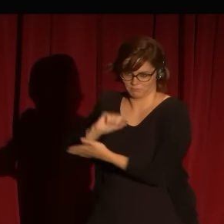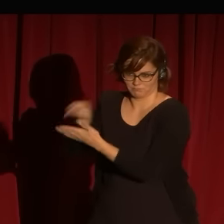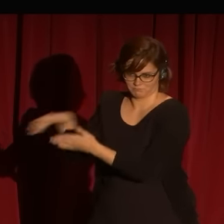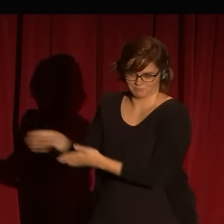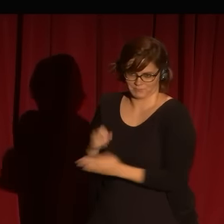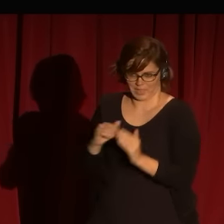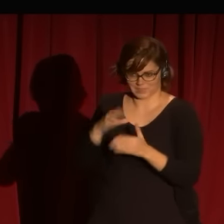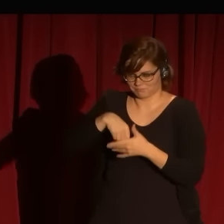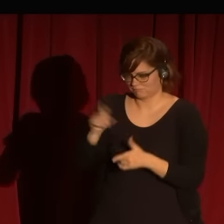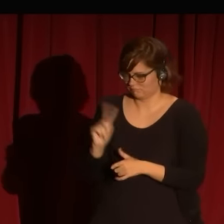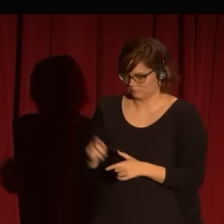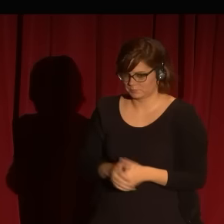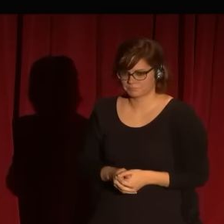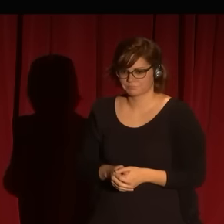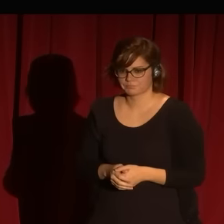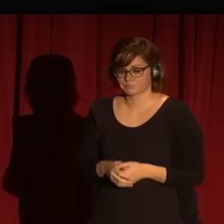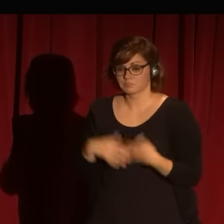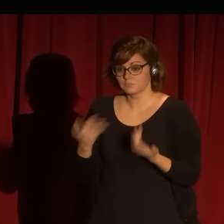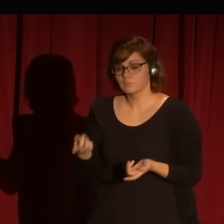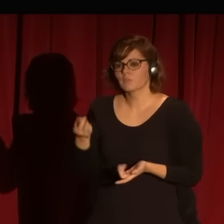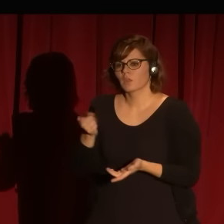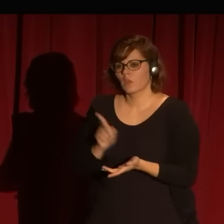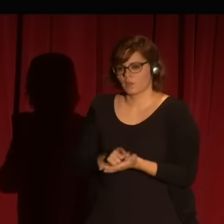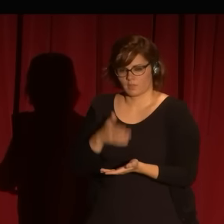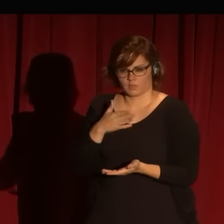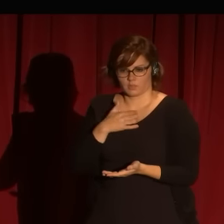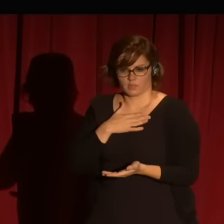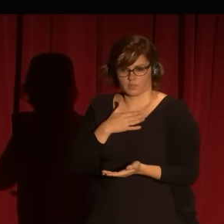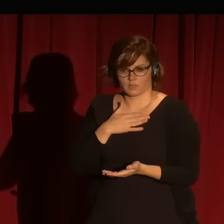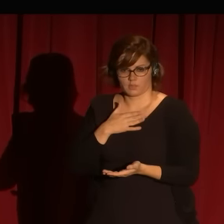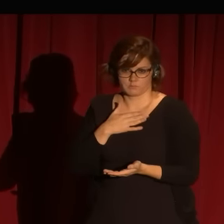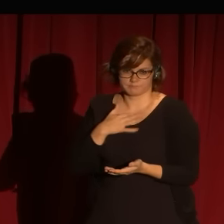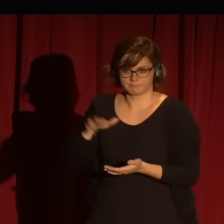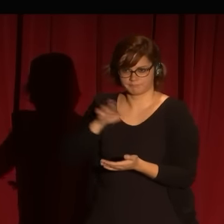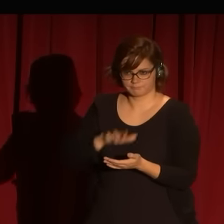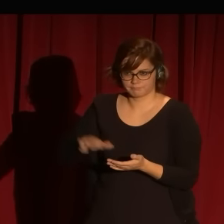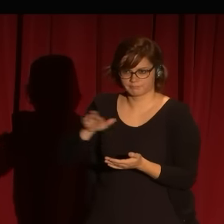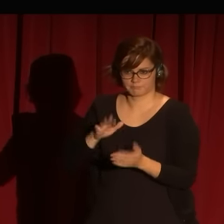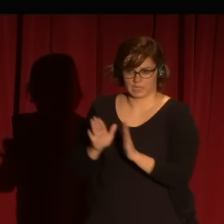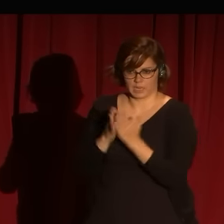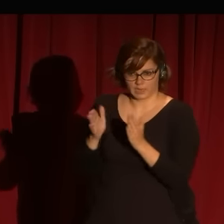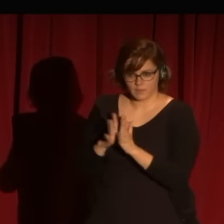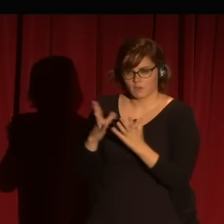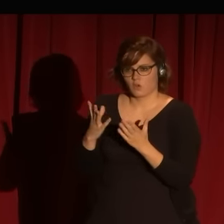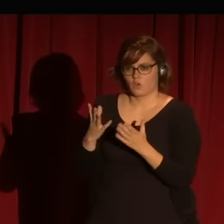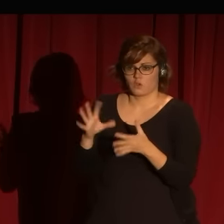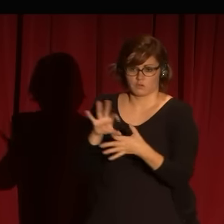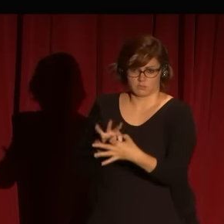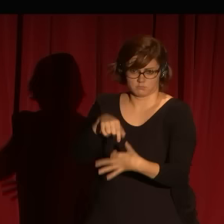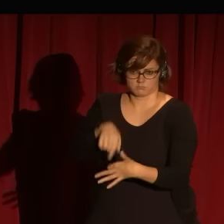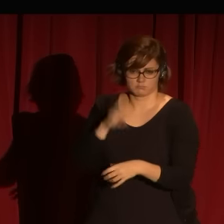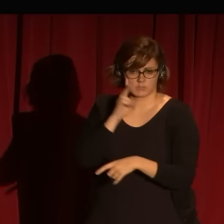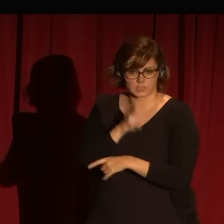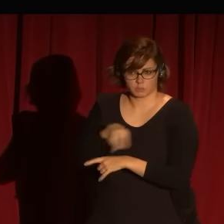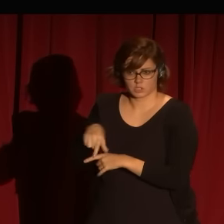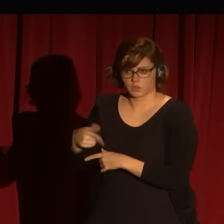e de nuevo el énfasis mío en el en el libro que acompaña la exposición y lo que os estoy contando hoy